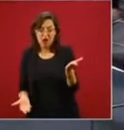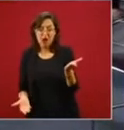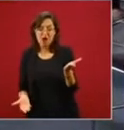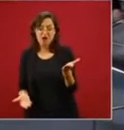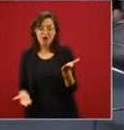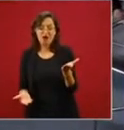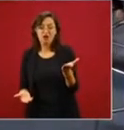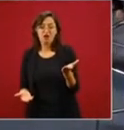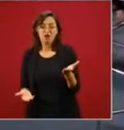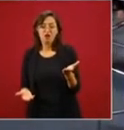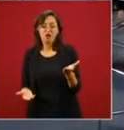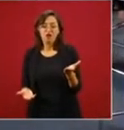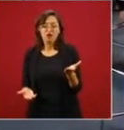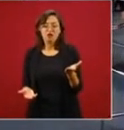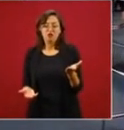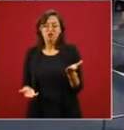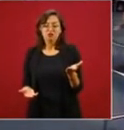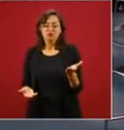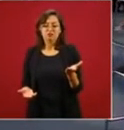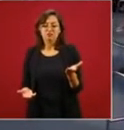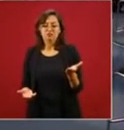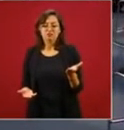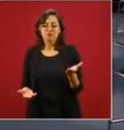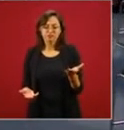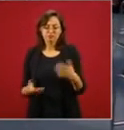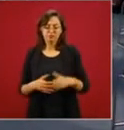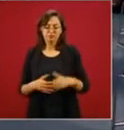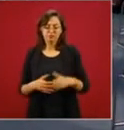y se haya